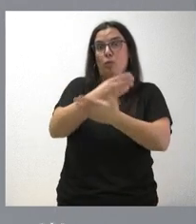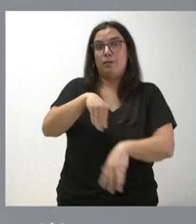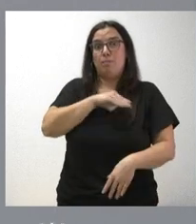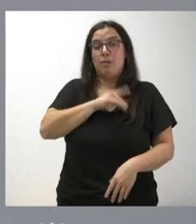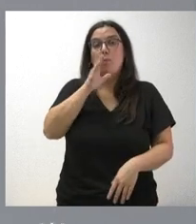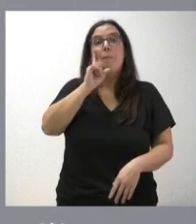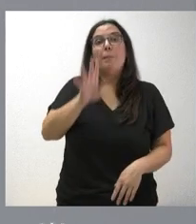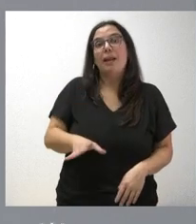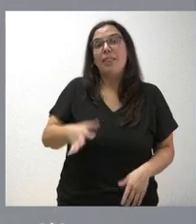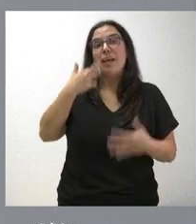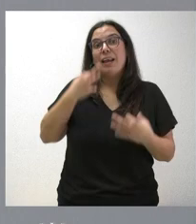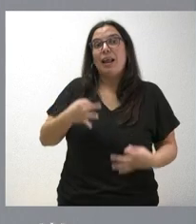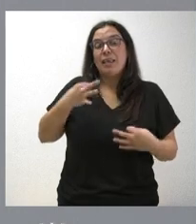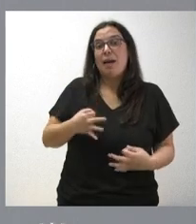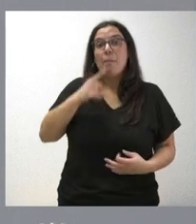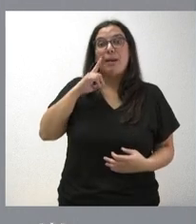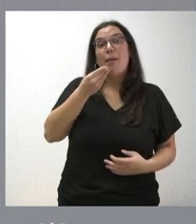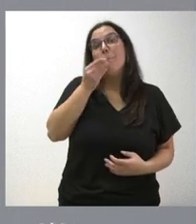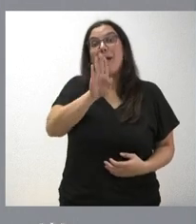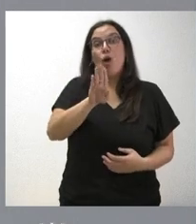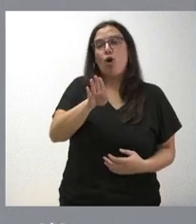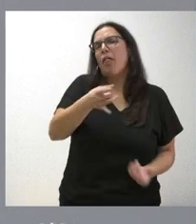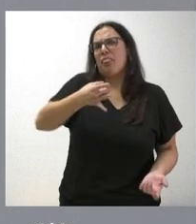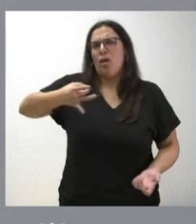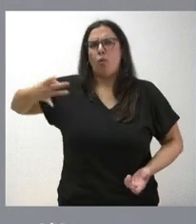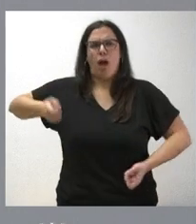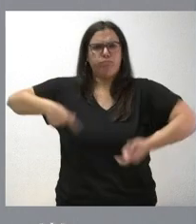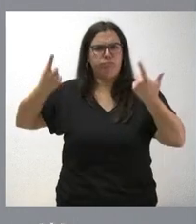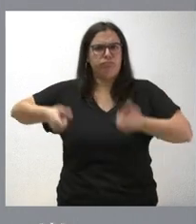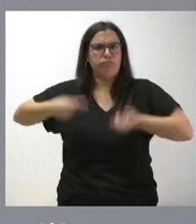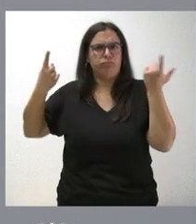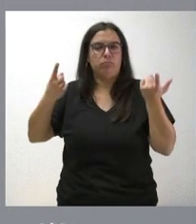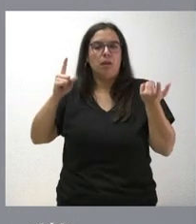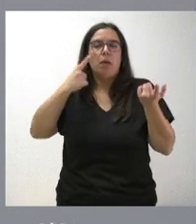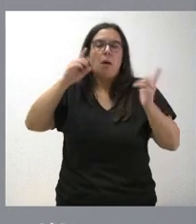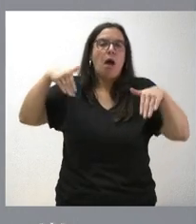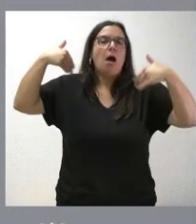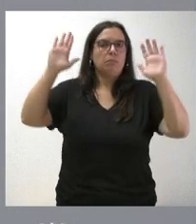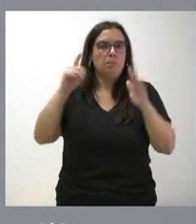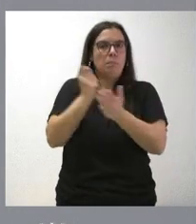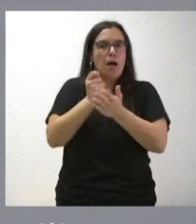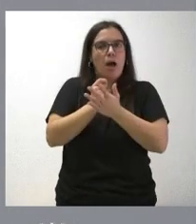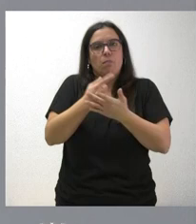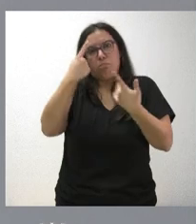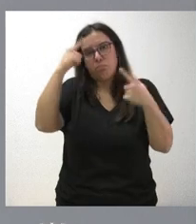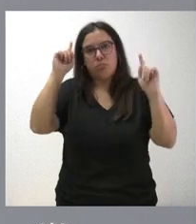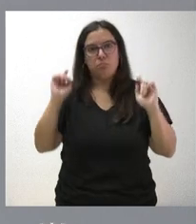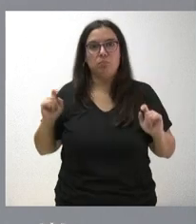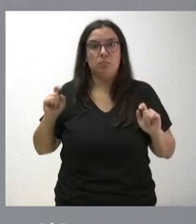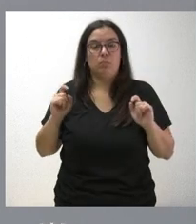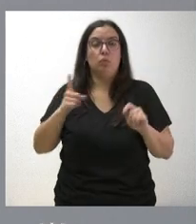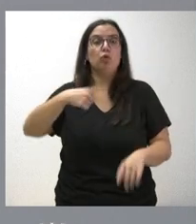ahora los que está bien vistos endeudarse sin límite gastar sin límite y ya se verá cómo se paga no Nosotros hemos